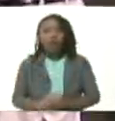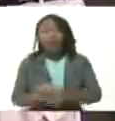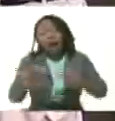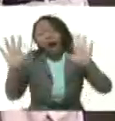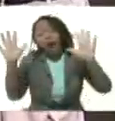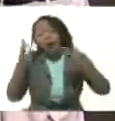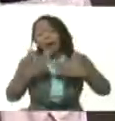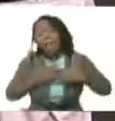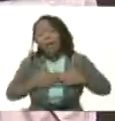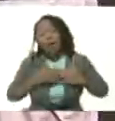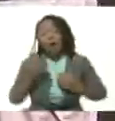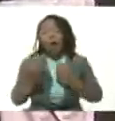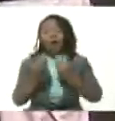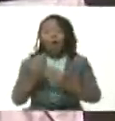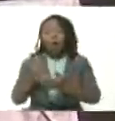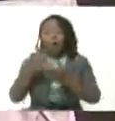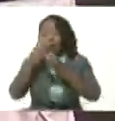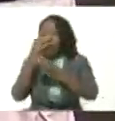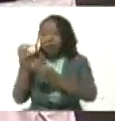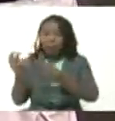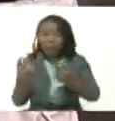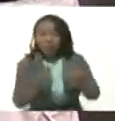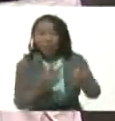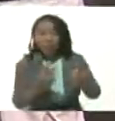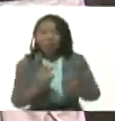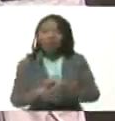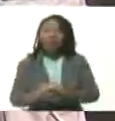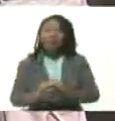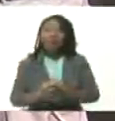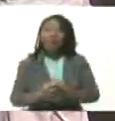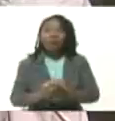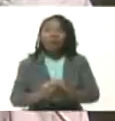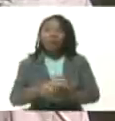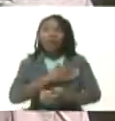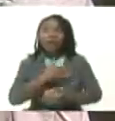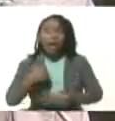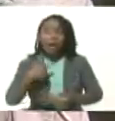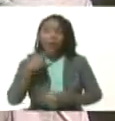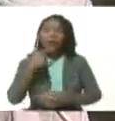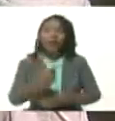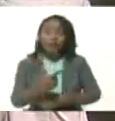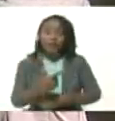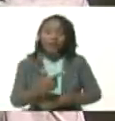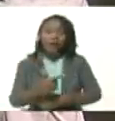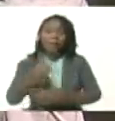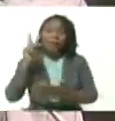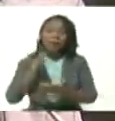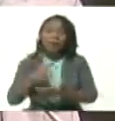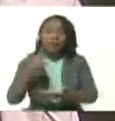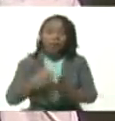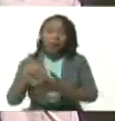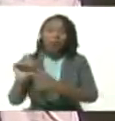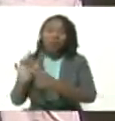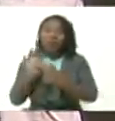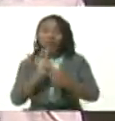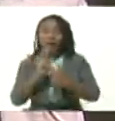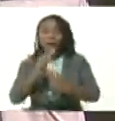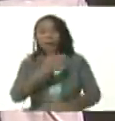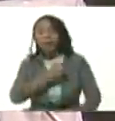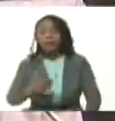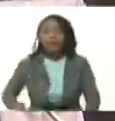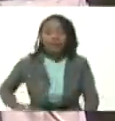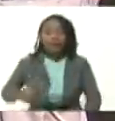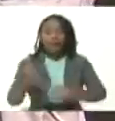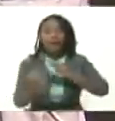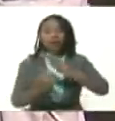toca a mí como anfitrión darle la bienvenida. Gracias. Quiero resaltarle que aquí están presentes presidentes institucionales de